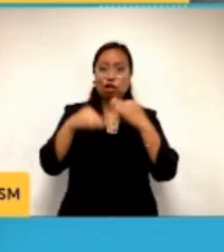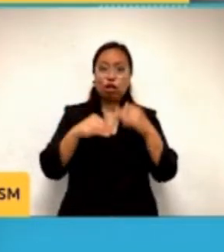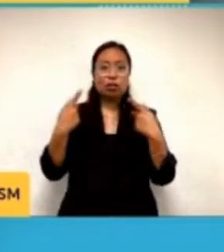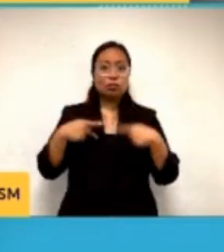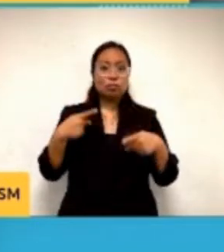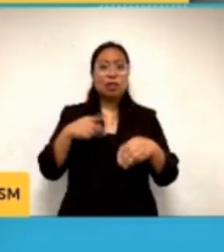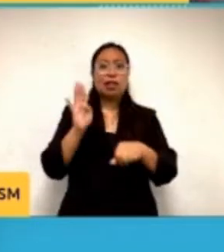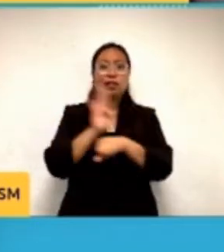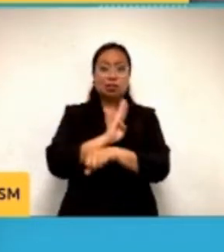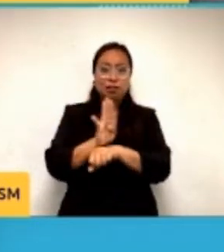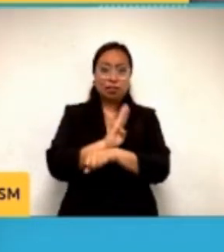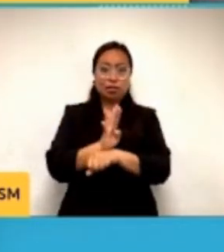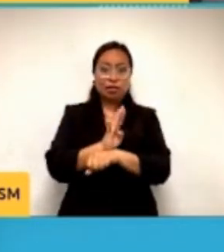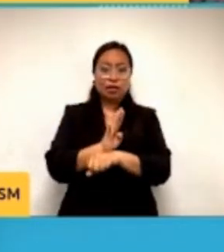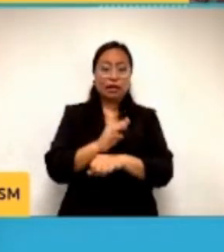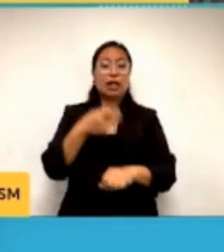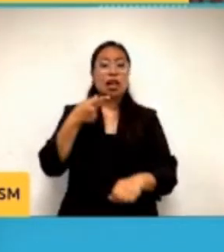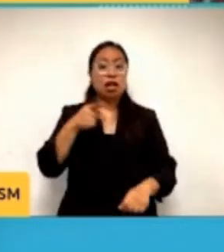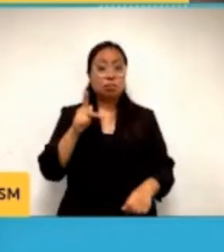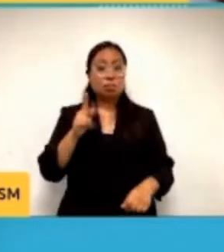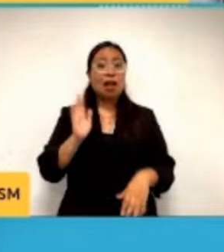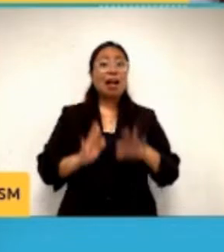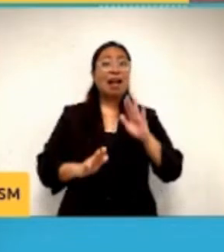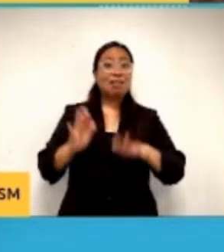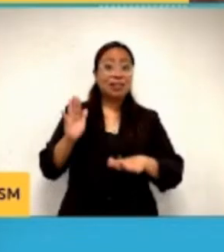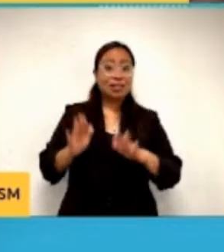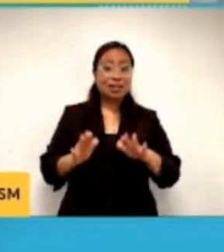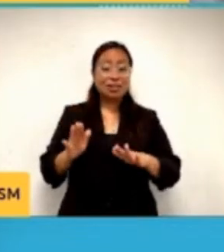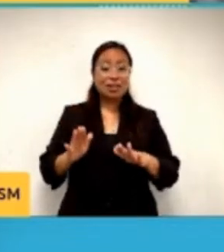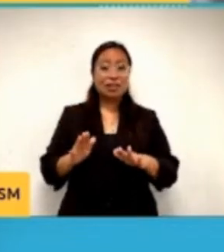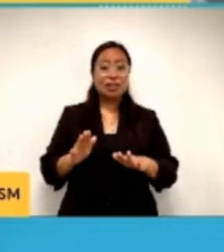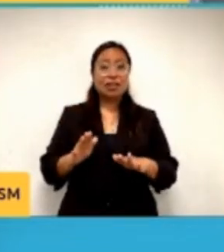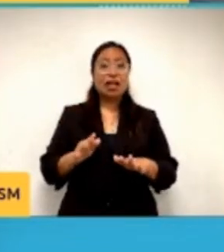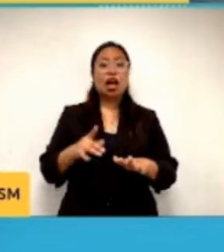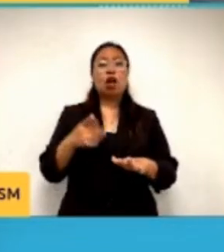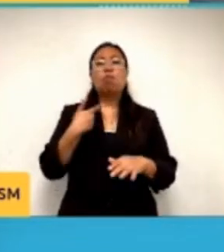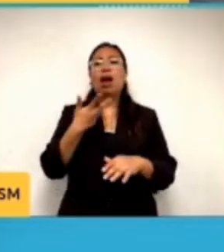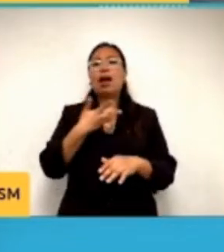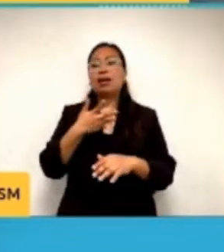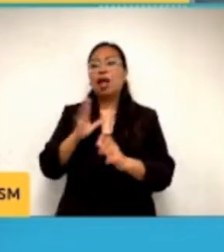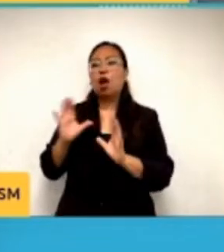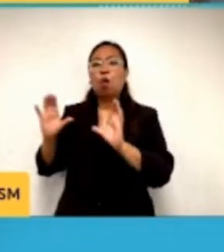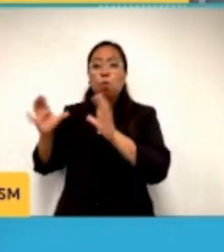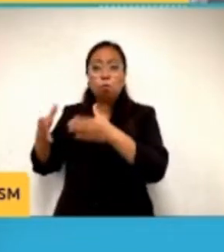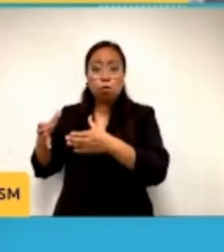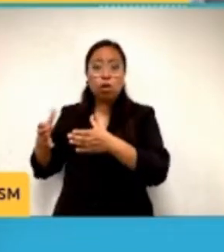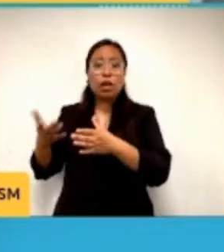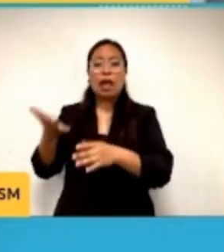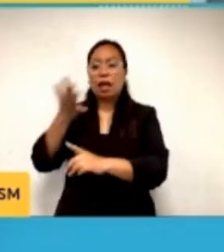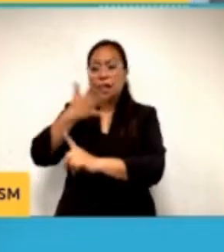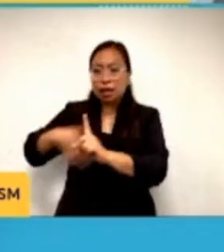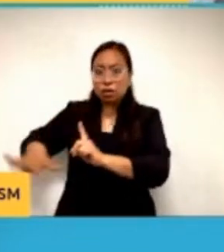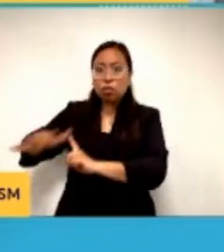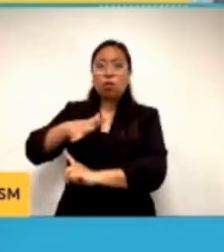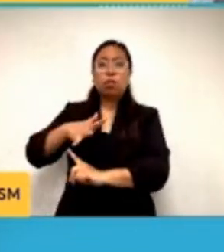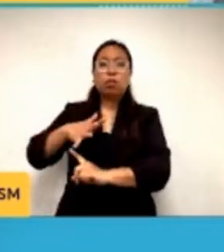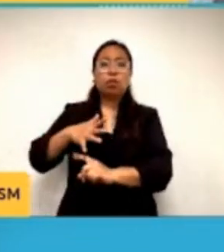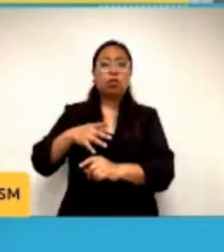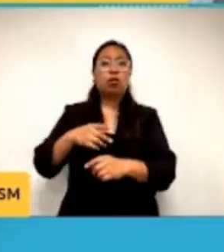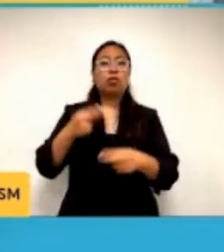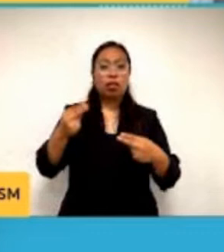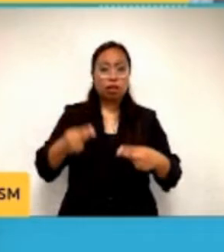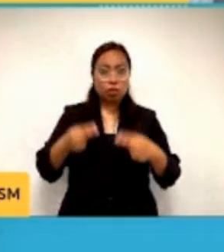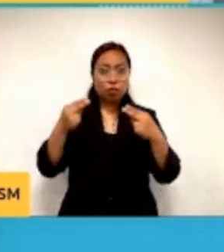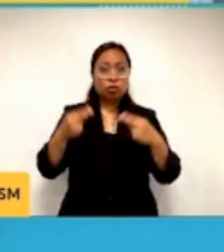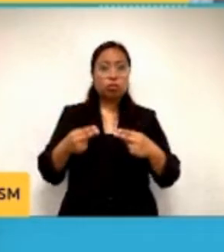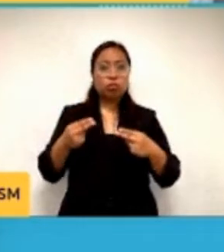beneficias, pero muchas veces las tenemos contempladas como comunidades, como entornos, como industrias. Aquí quiero